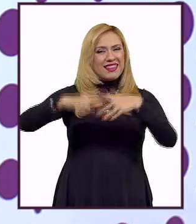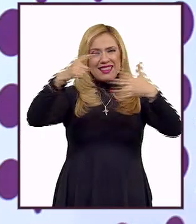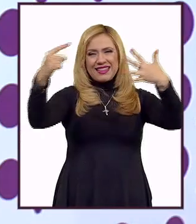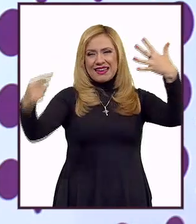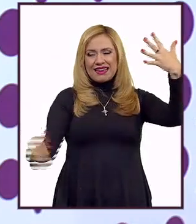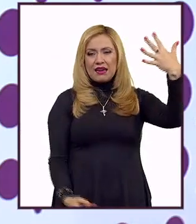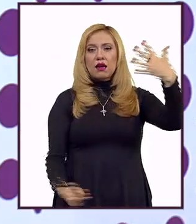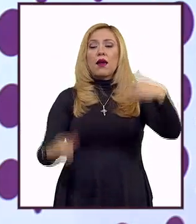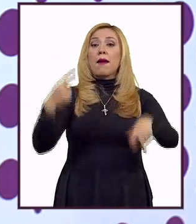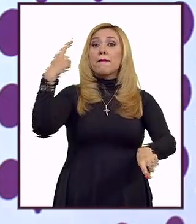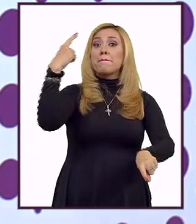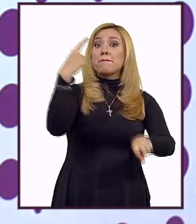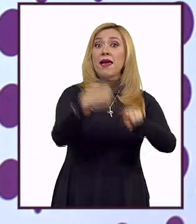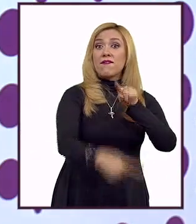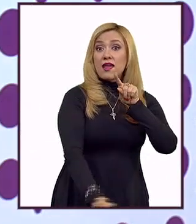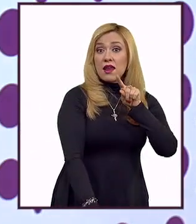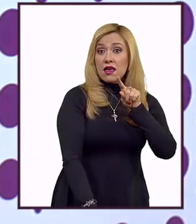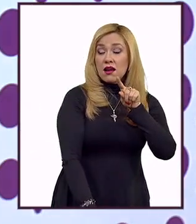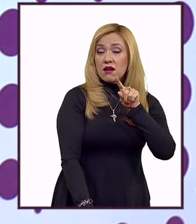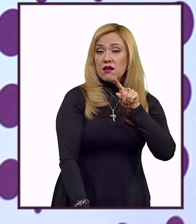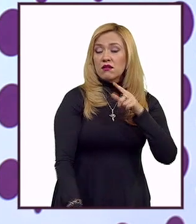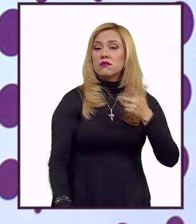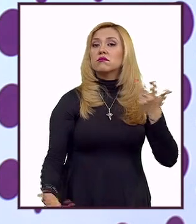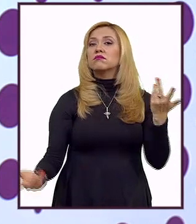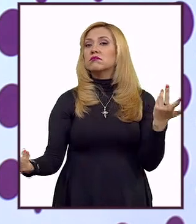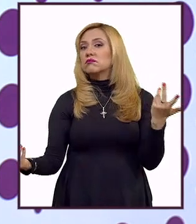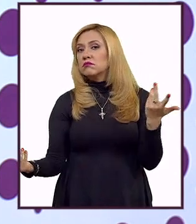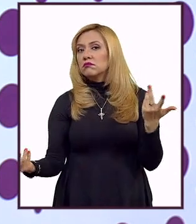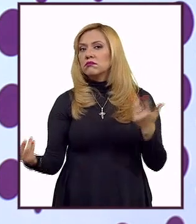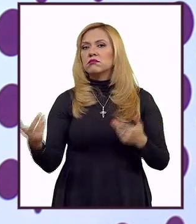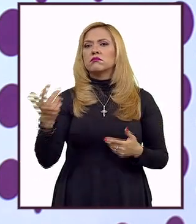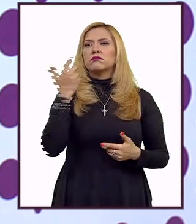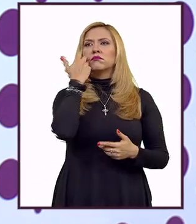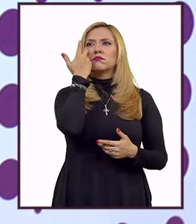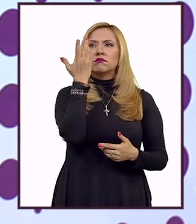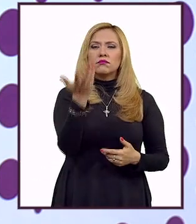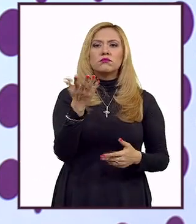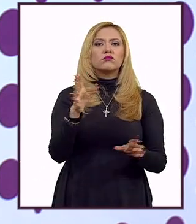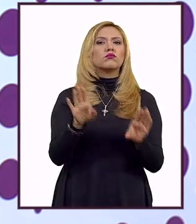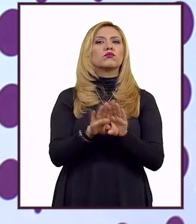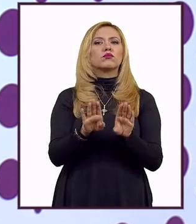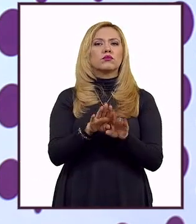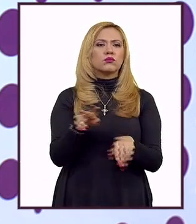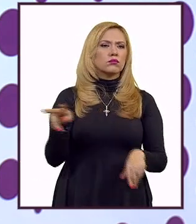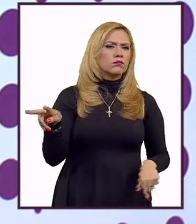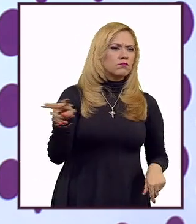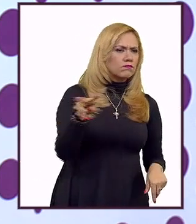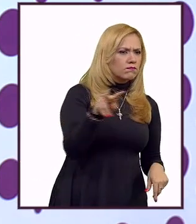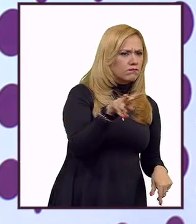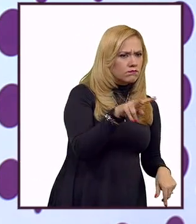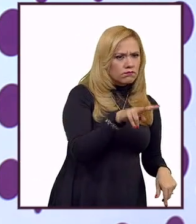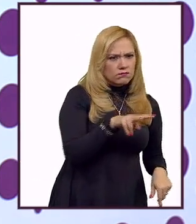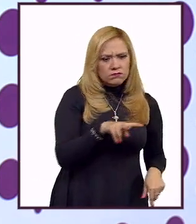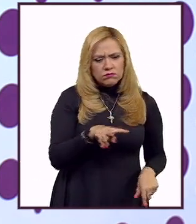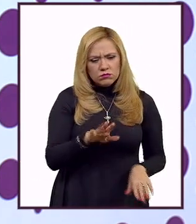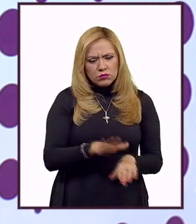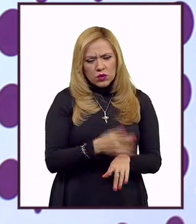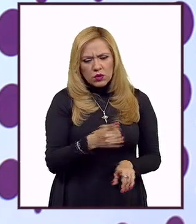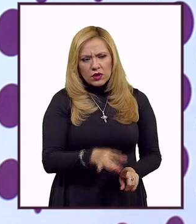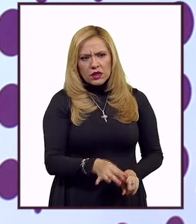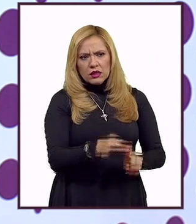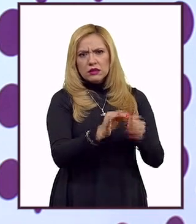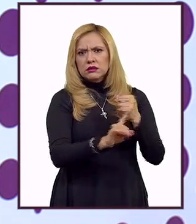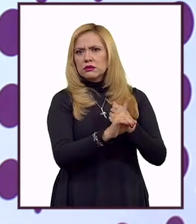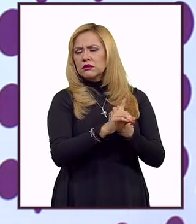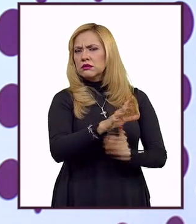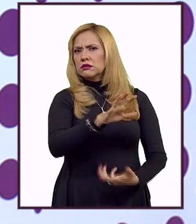de prevención de la tortura, que significa que lo que va a buscar la prevención de la tortura es encontrar cuáles son las causas profundas de las